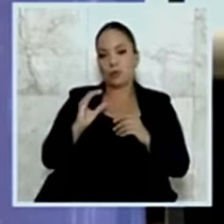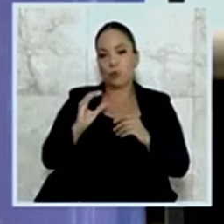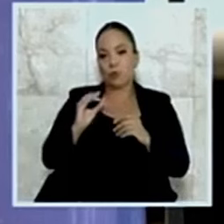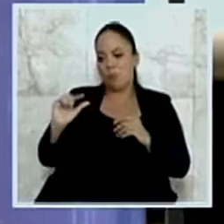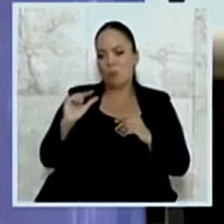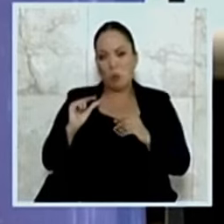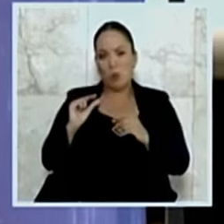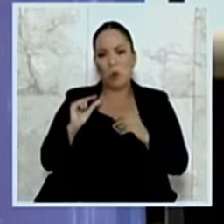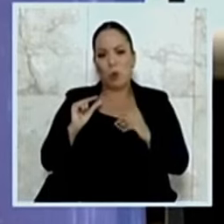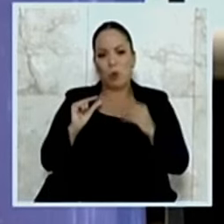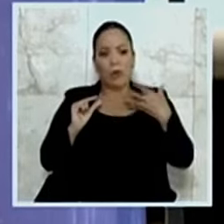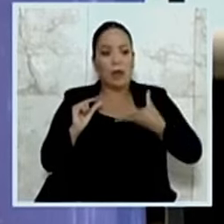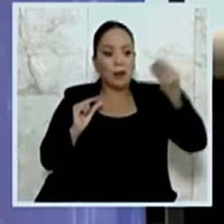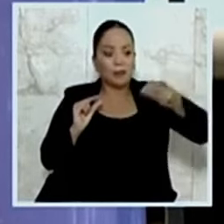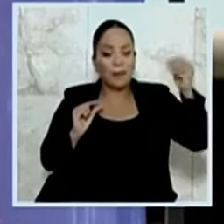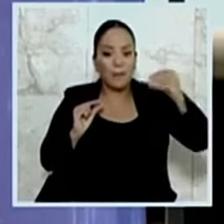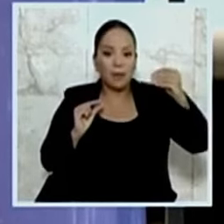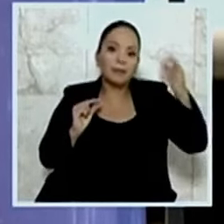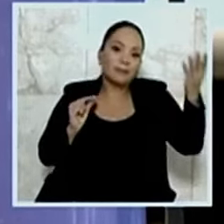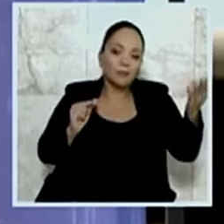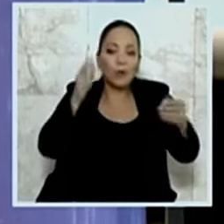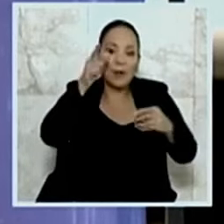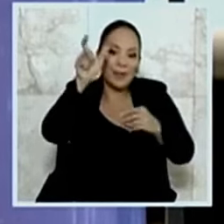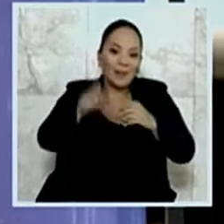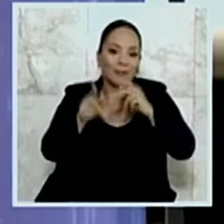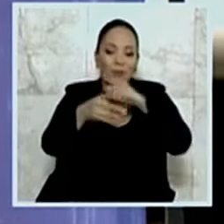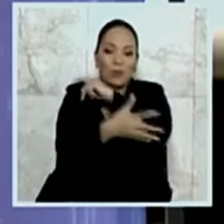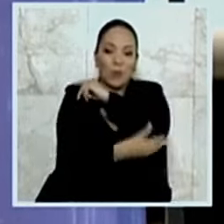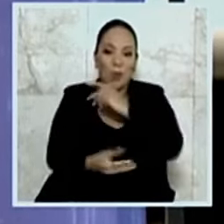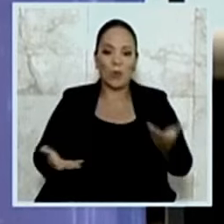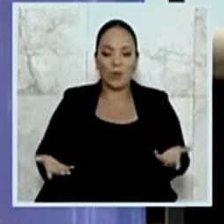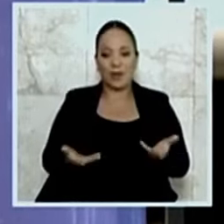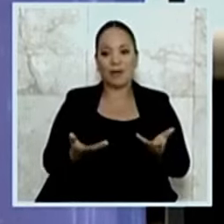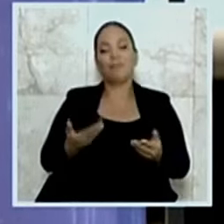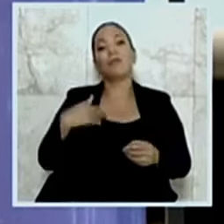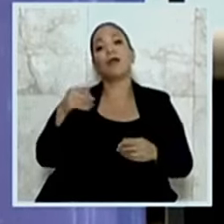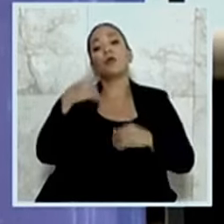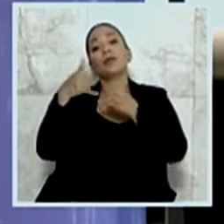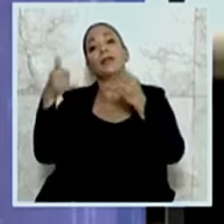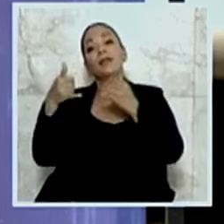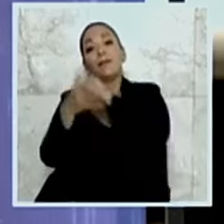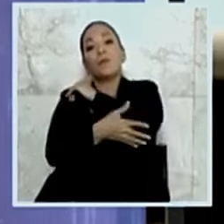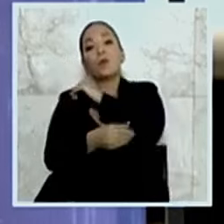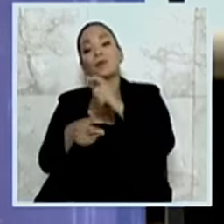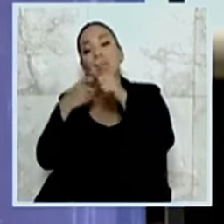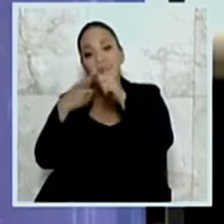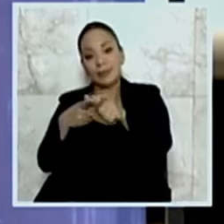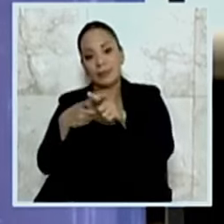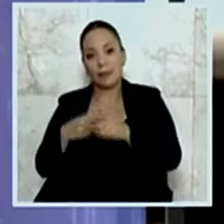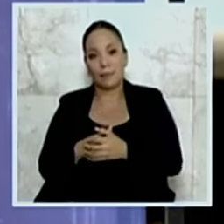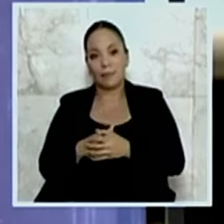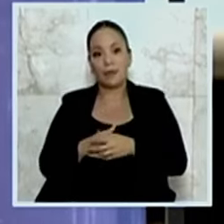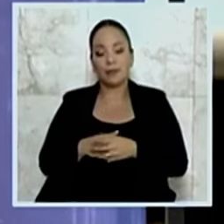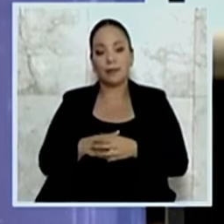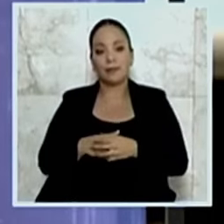no tiene esos recursos disponibles, por definición, si sus ingresos son menores que